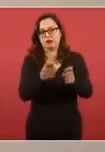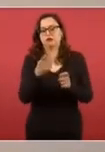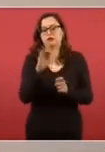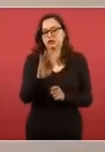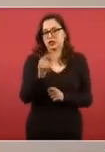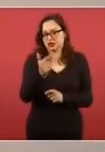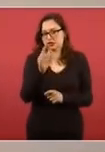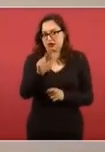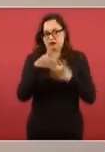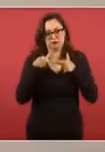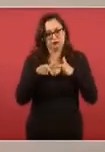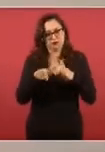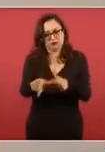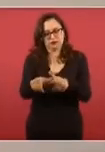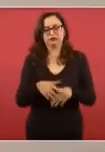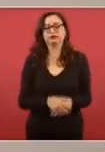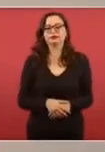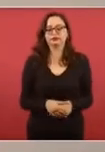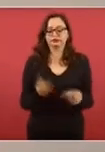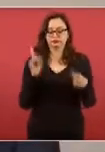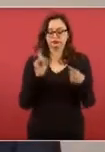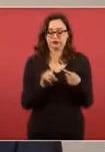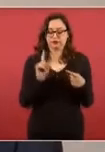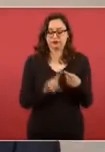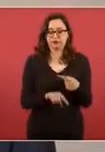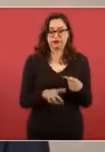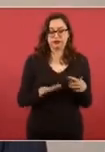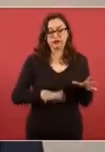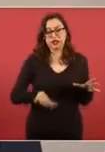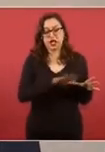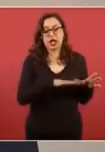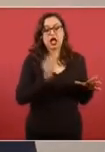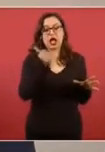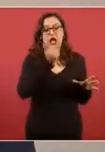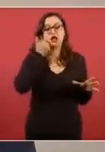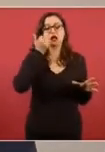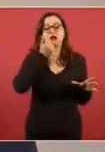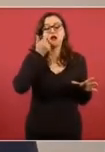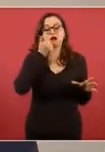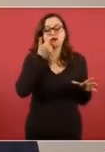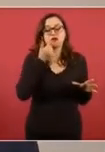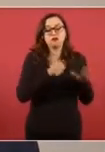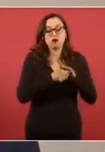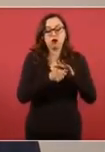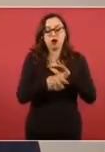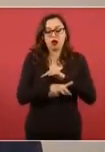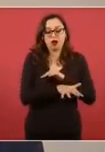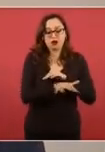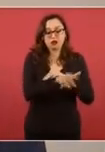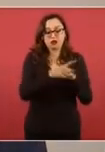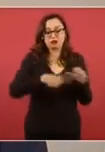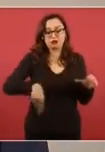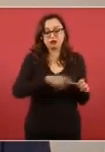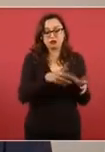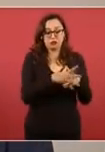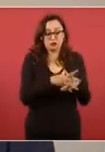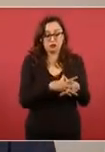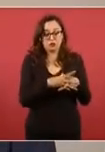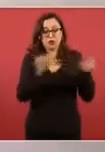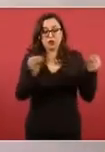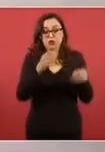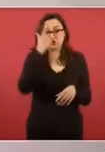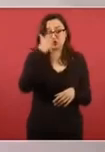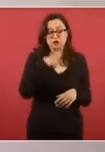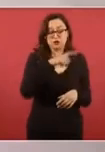constituyó un crimen de Estado en el que concurrieron integrantes del grupo delictivo